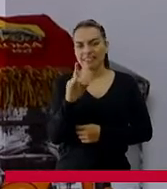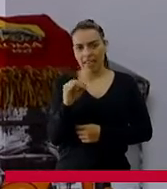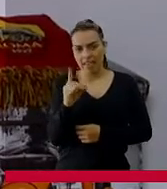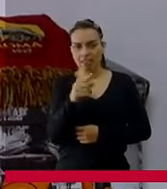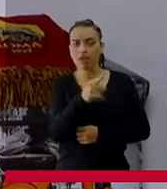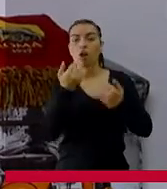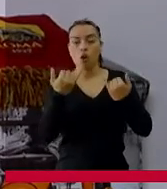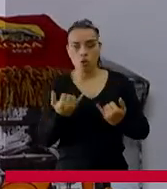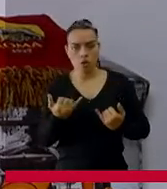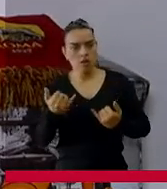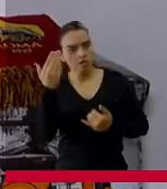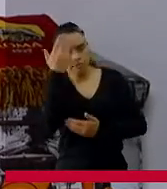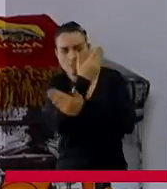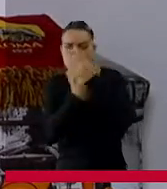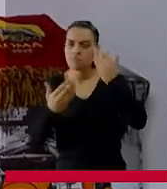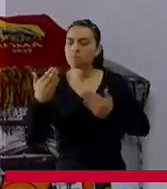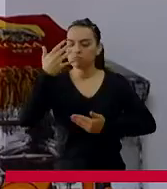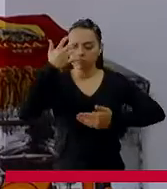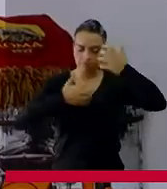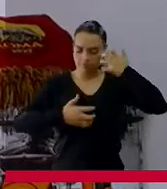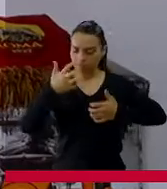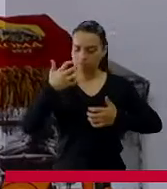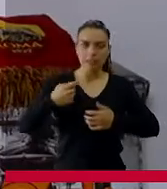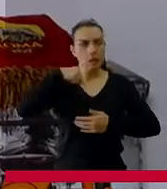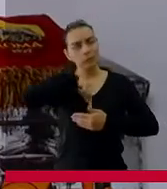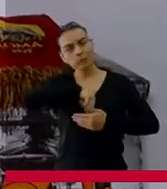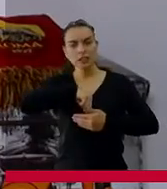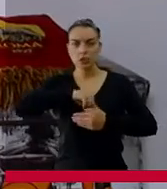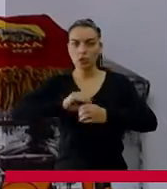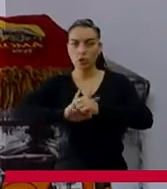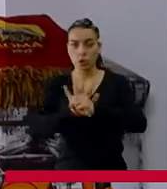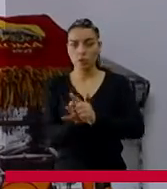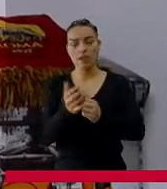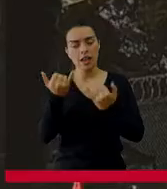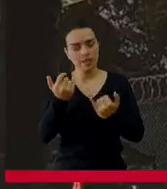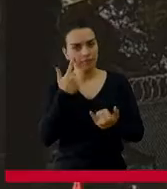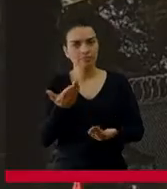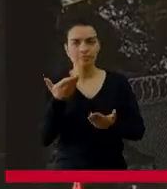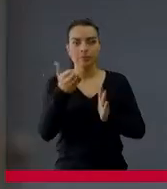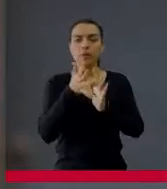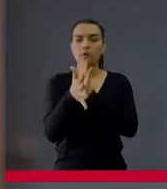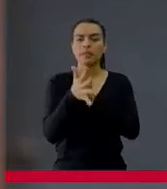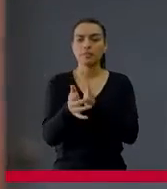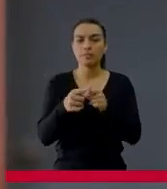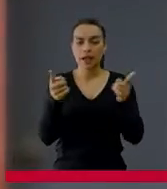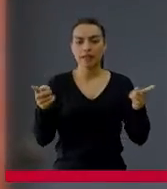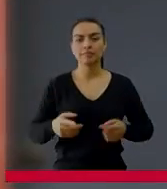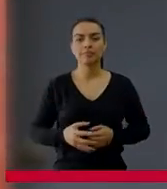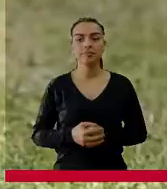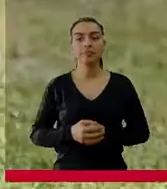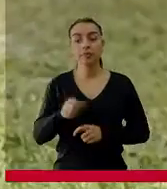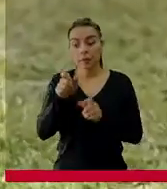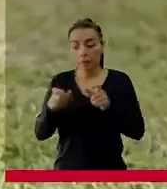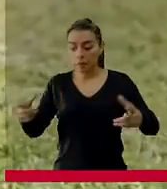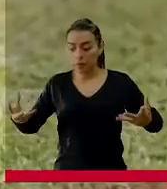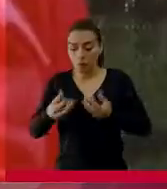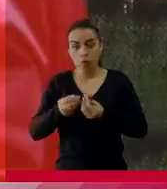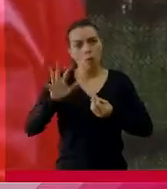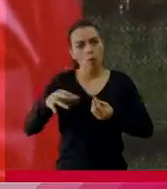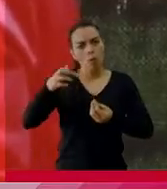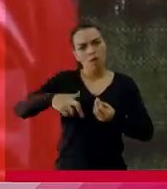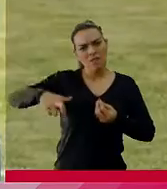de muestras para ccoo y 19 acá les contamos todos los detalles los jugadores de la plantilla profesional de independiente